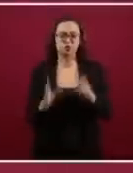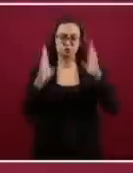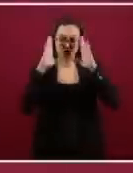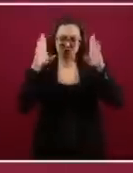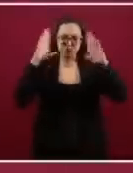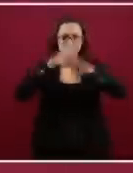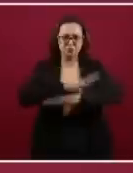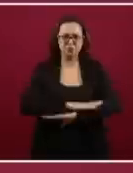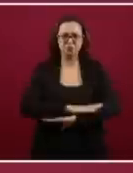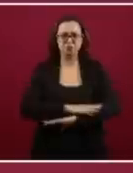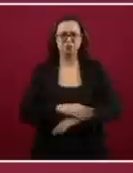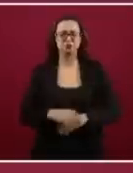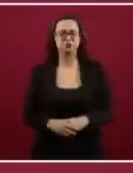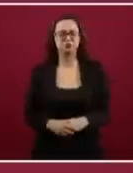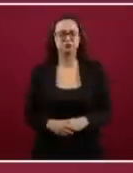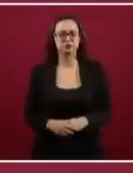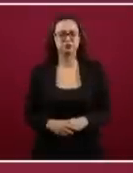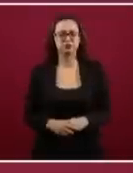reconciliación.